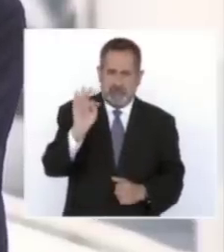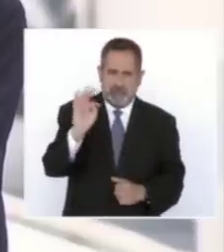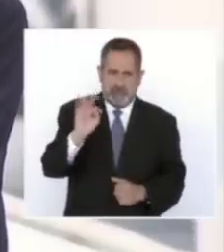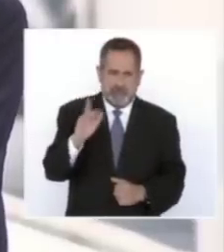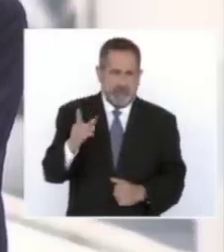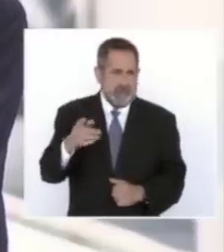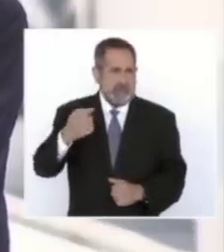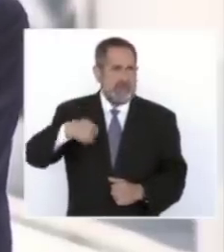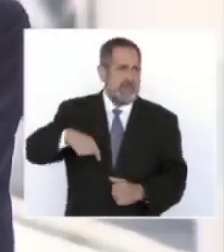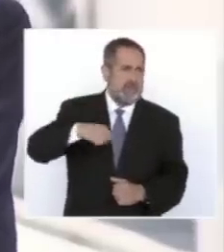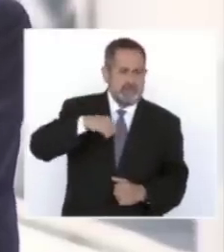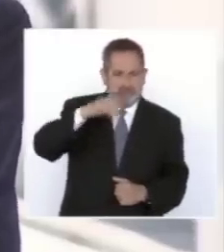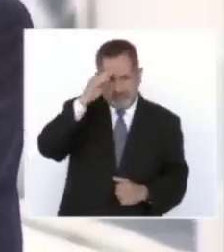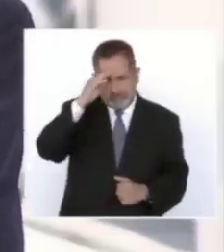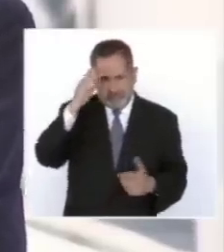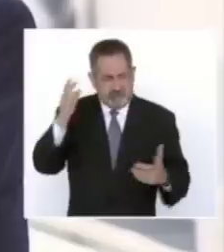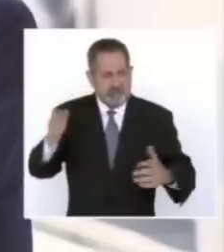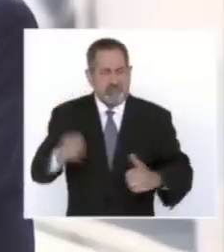dejamos